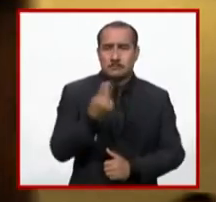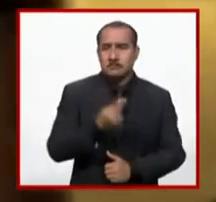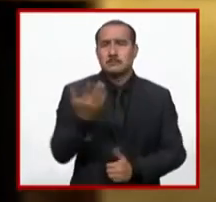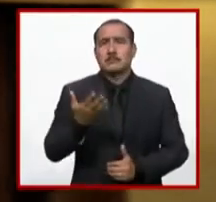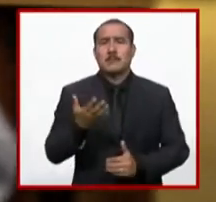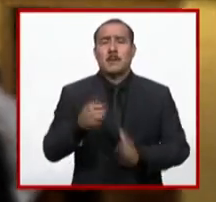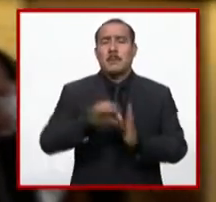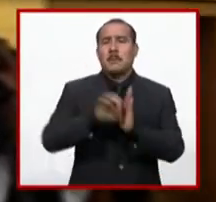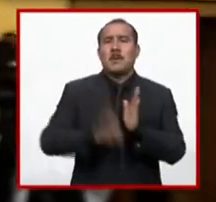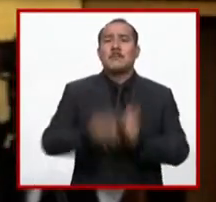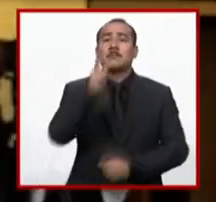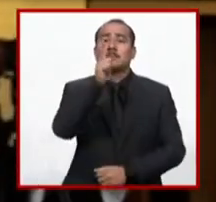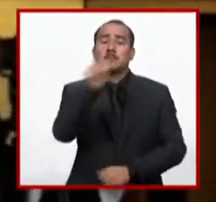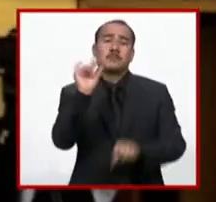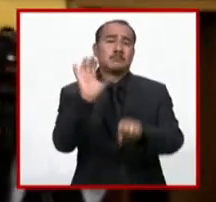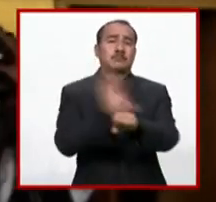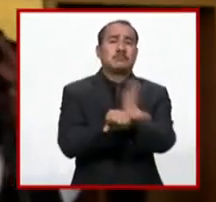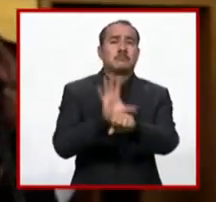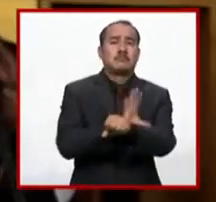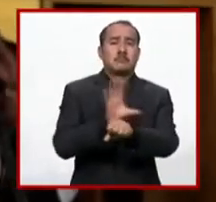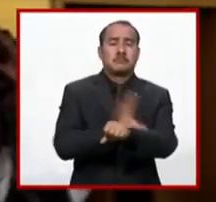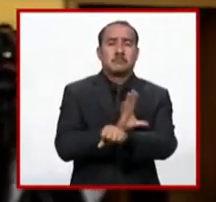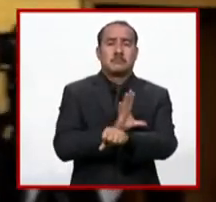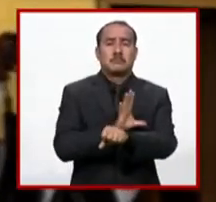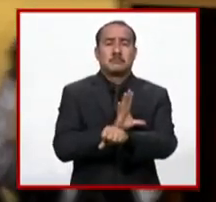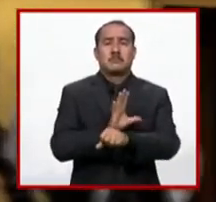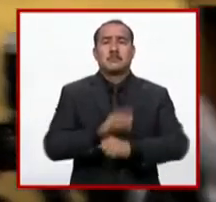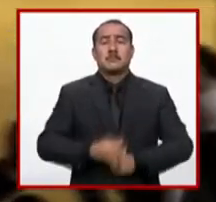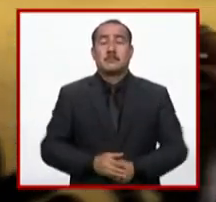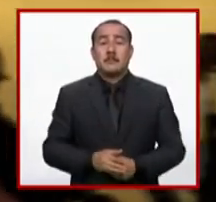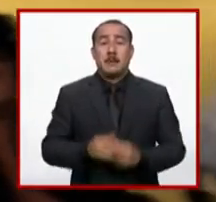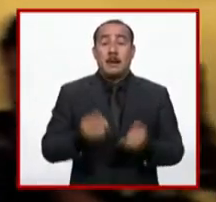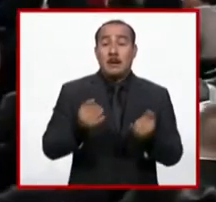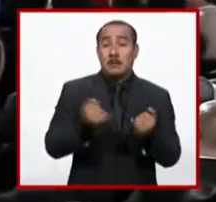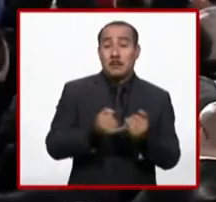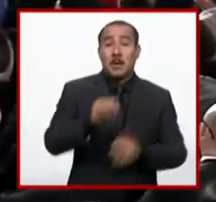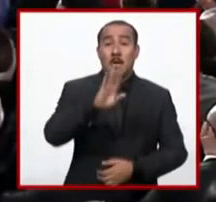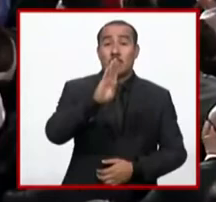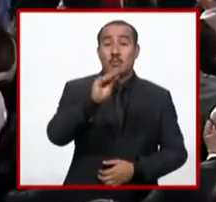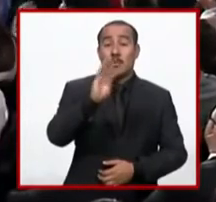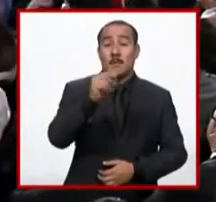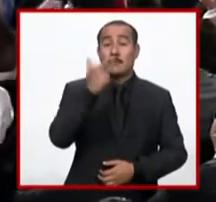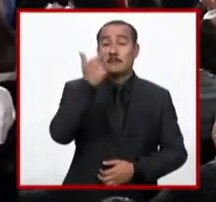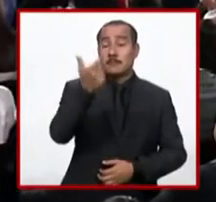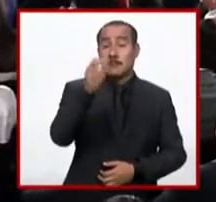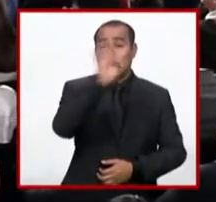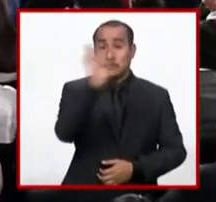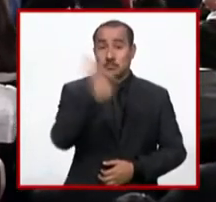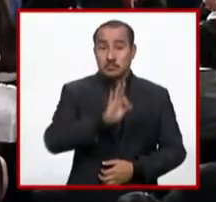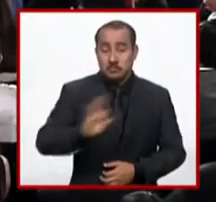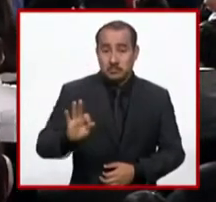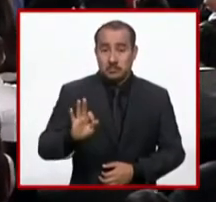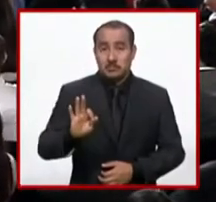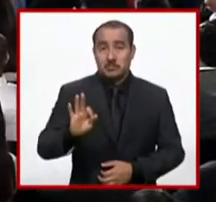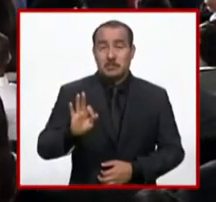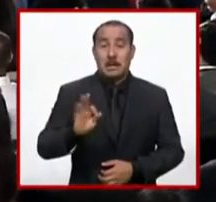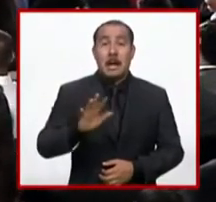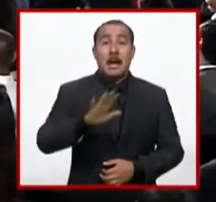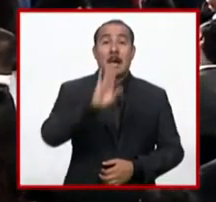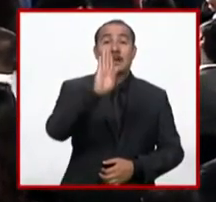que en el tema de la luz, pasamos de la cobertura del 97%